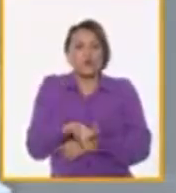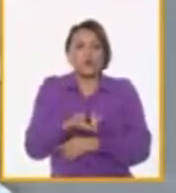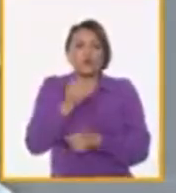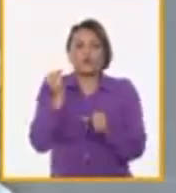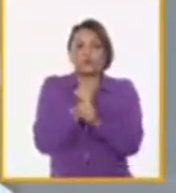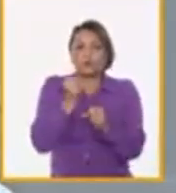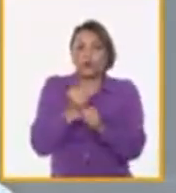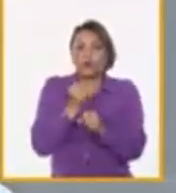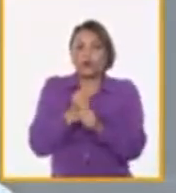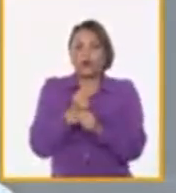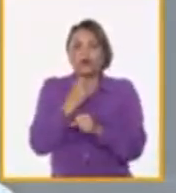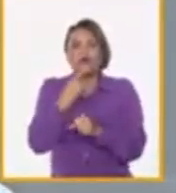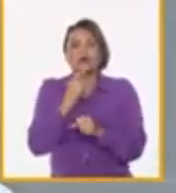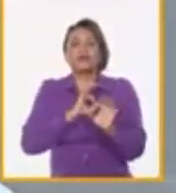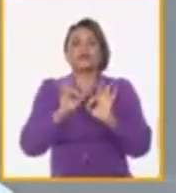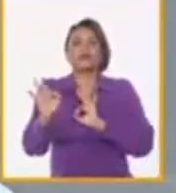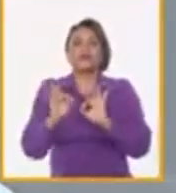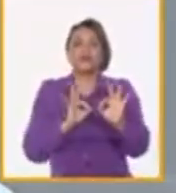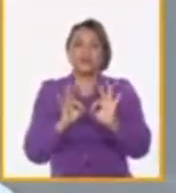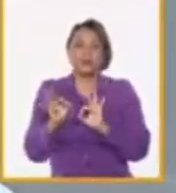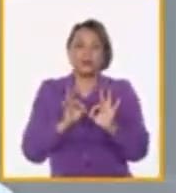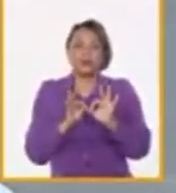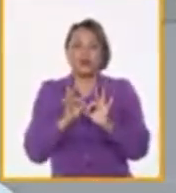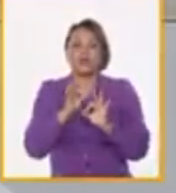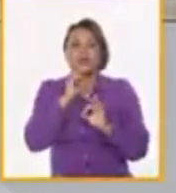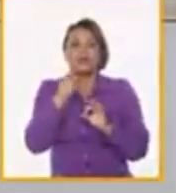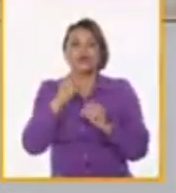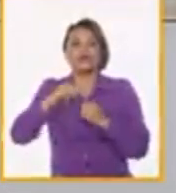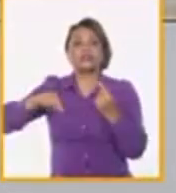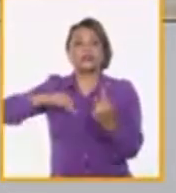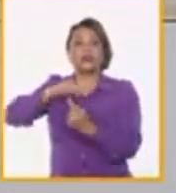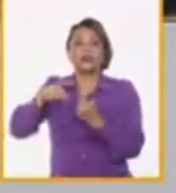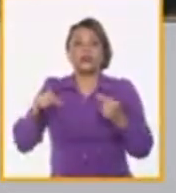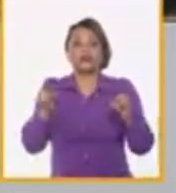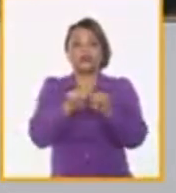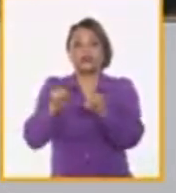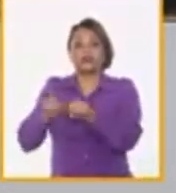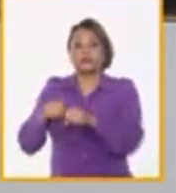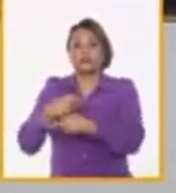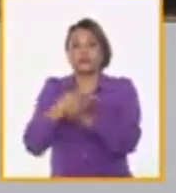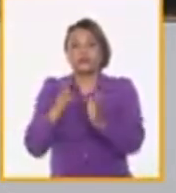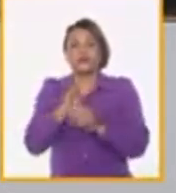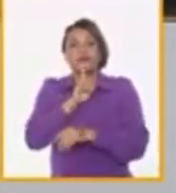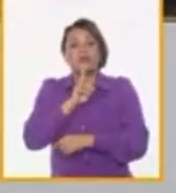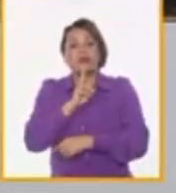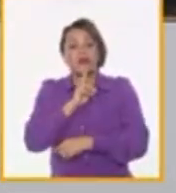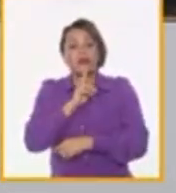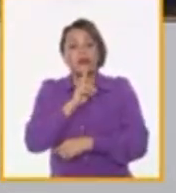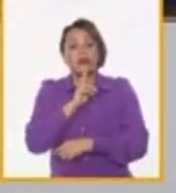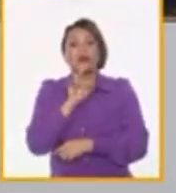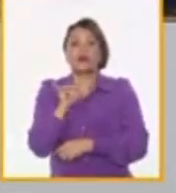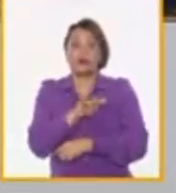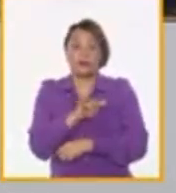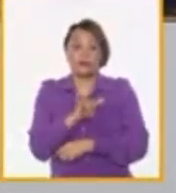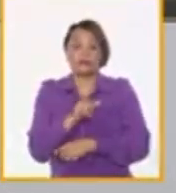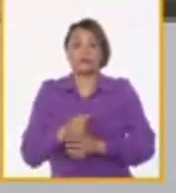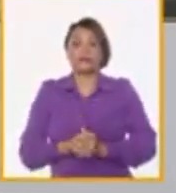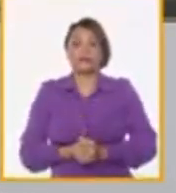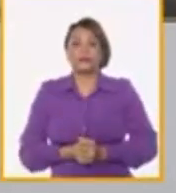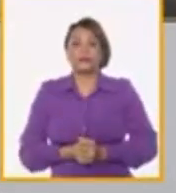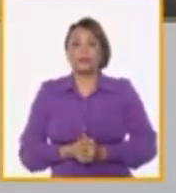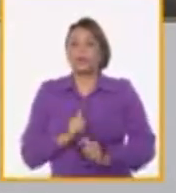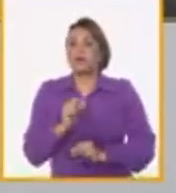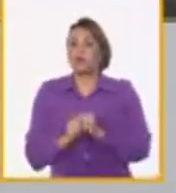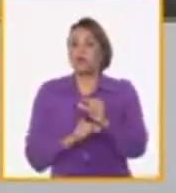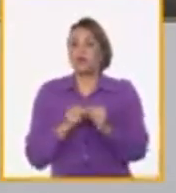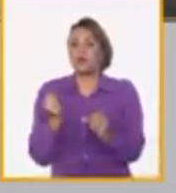provincia cómo pueden proteger los circuitos fundamentales de abasto de agua. Y también hemos trabajado de